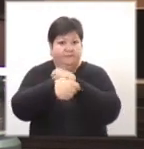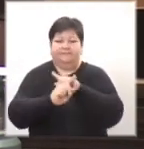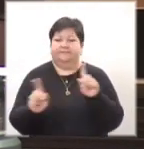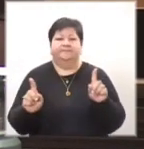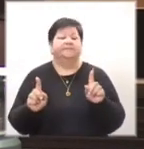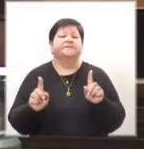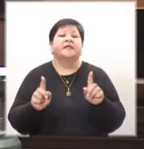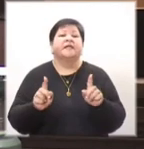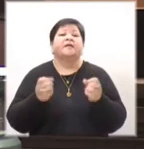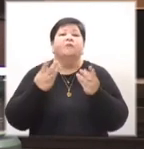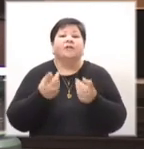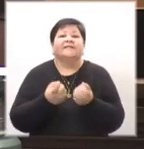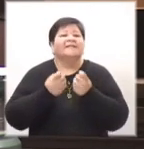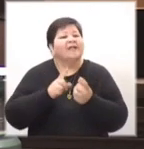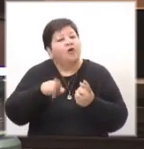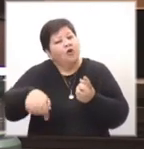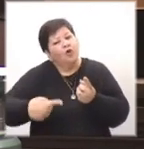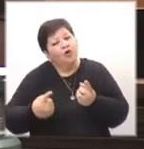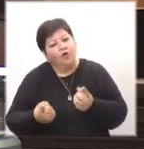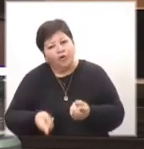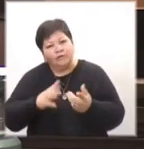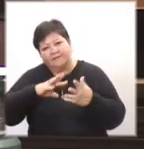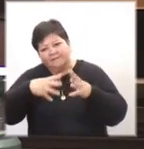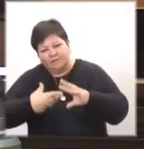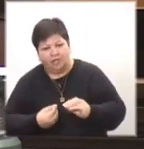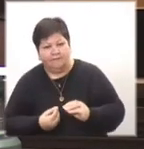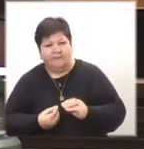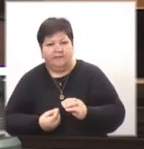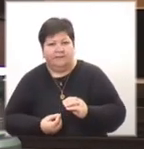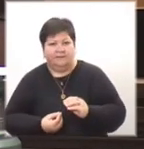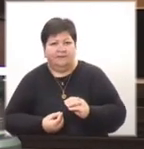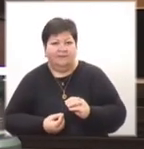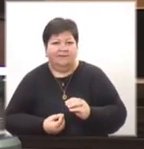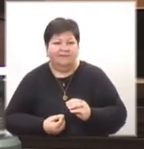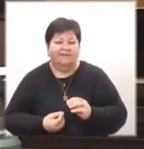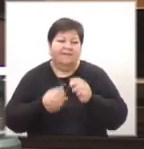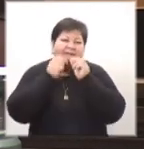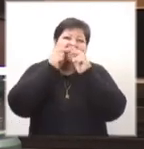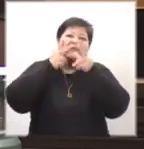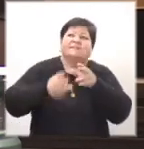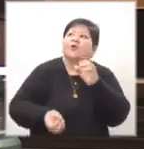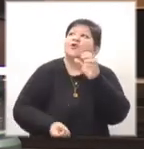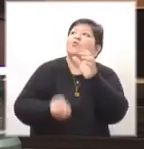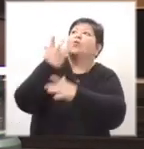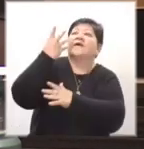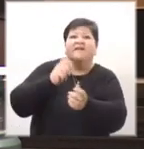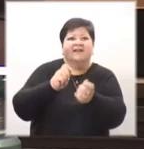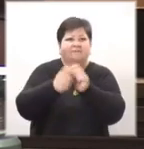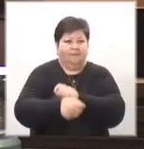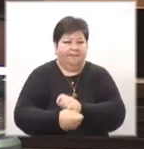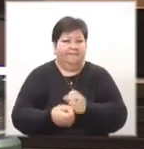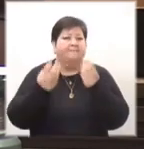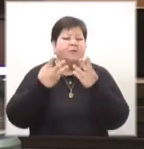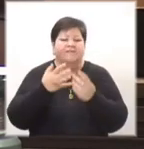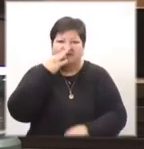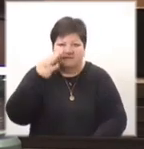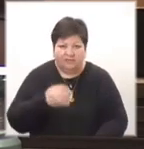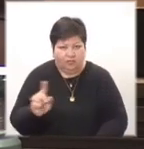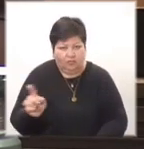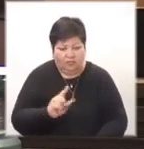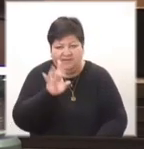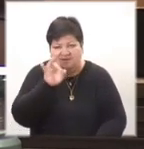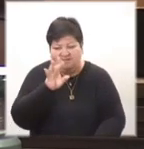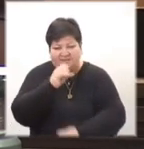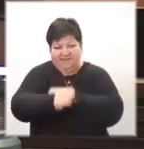otro camino es necesario. Decimos nuevas reformas porque no es cierto que durante los 15 años